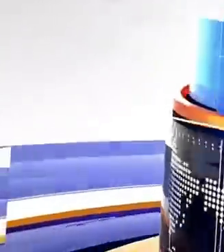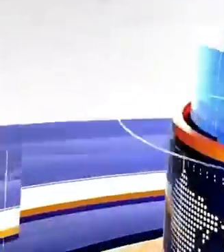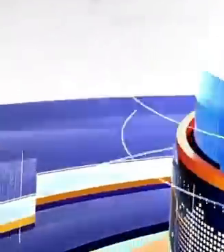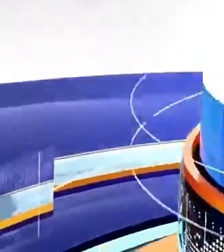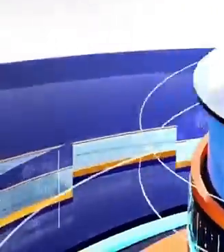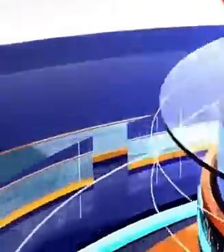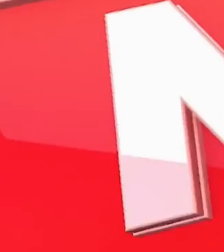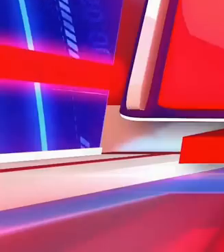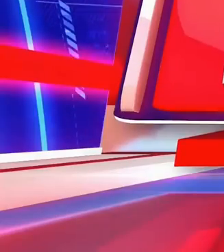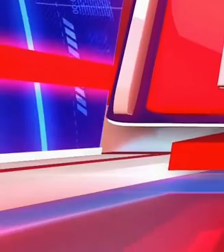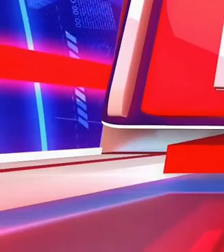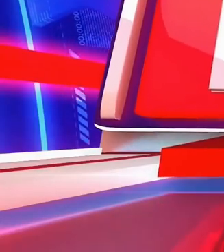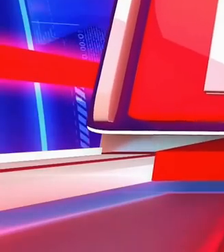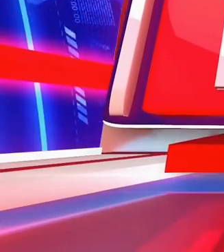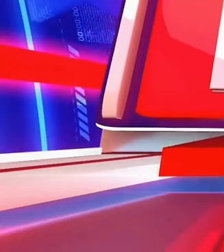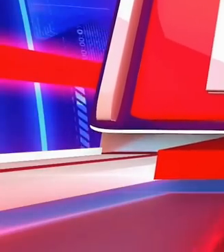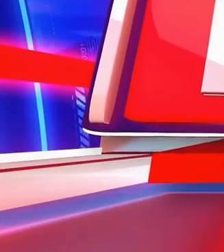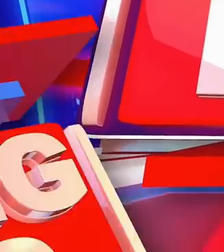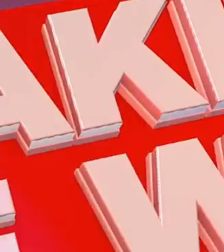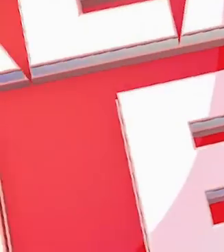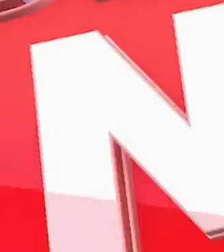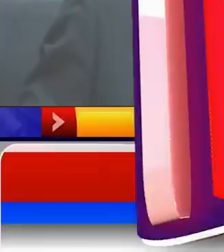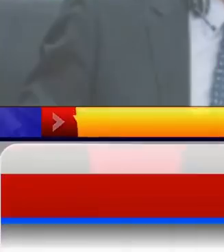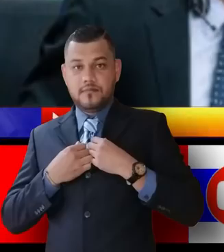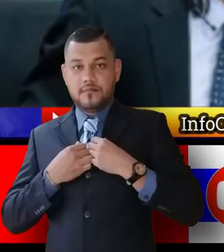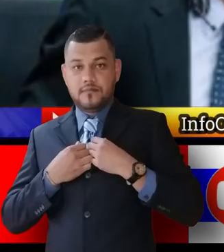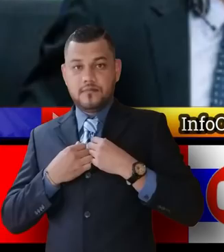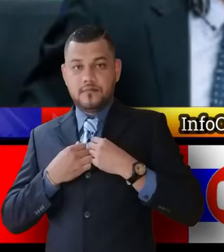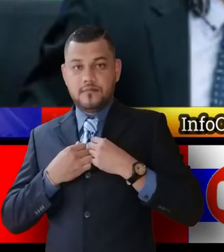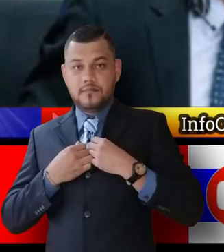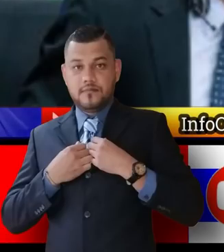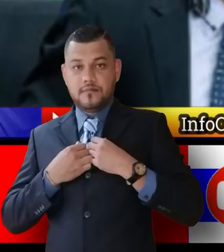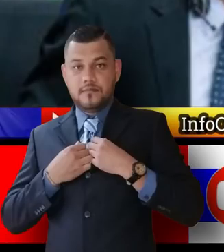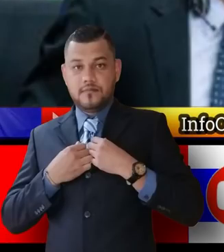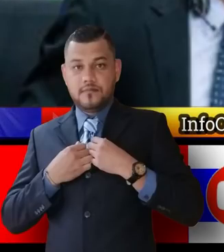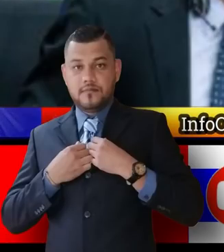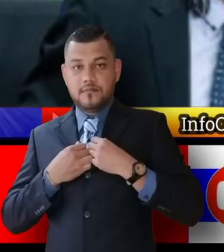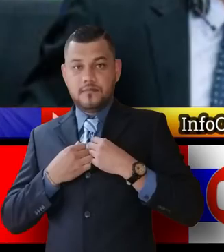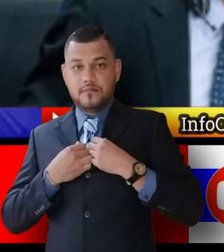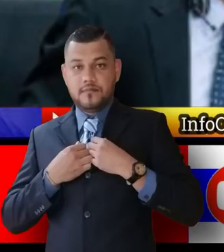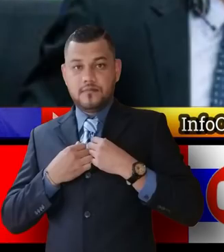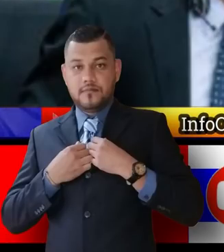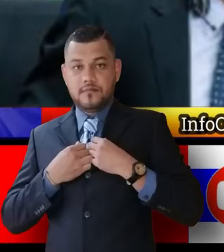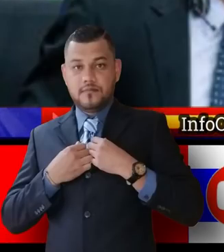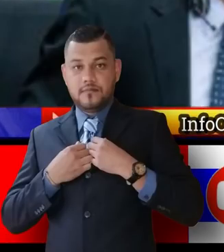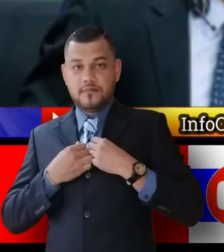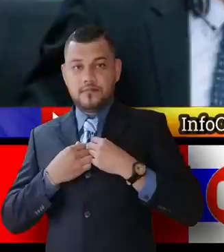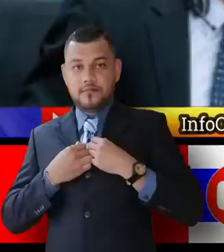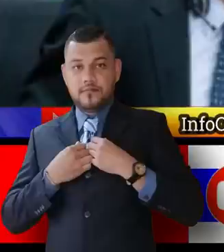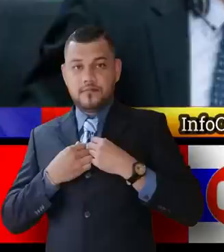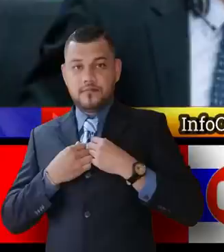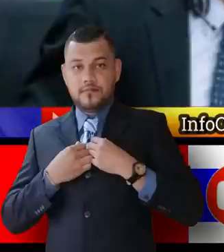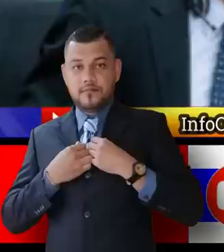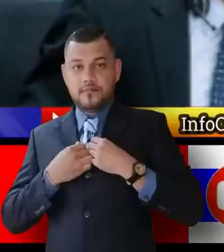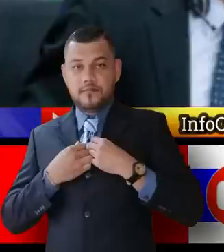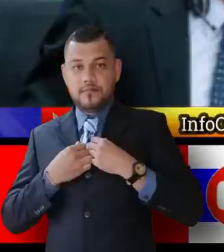Saludos desde InfoCuba. Bienvenidos a una nueva edición de Noticias. Borrell pide a embajadores de la UE en Cuba que sigan